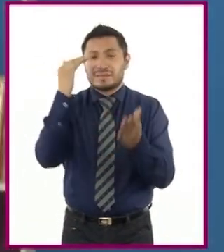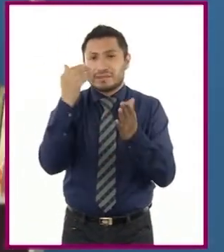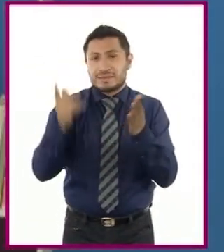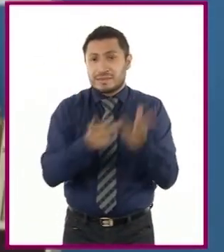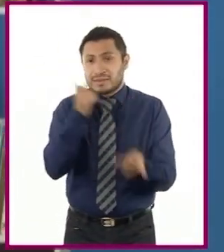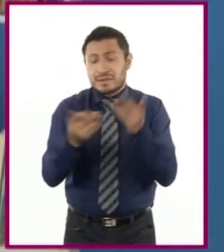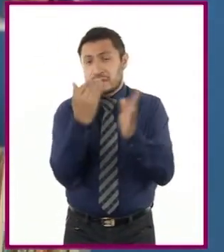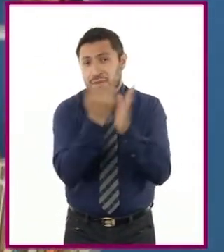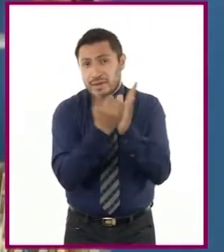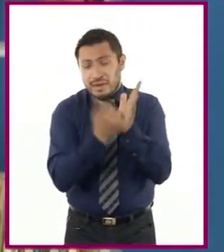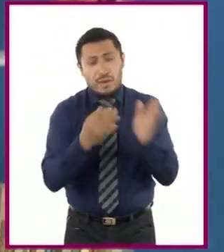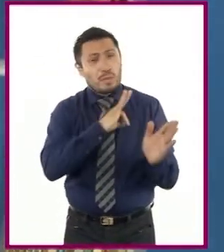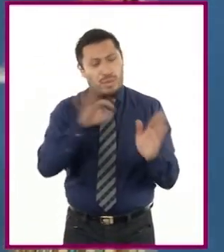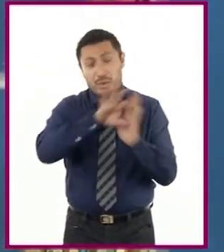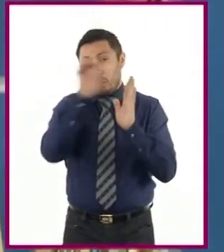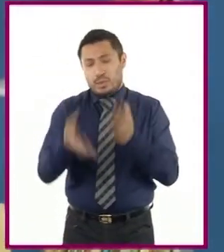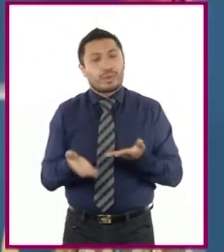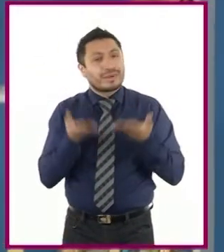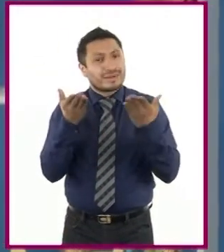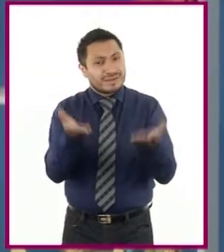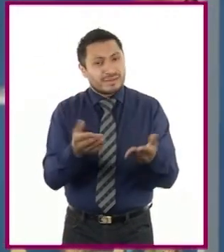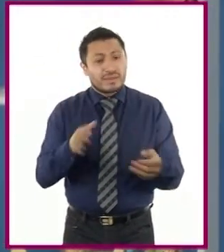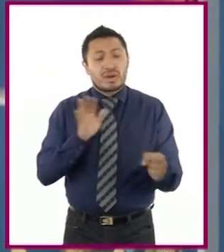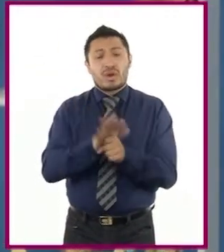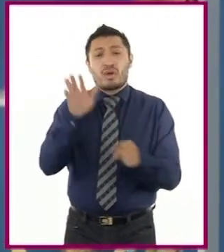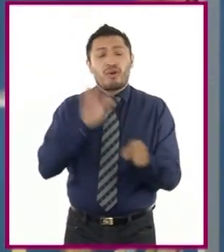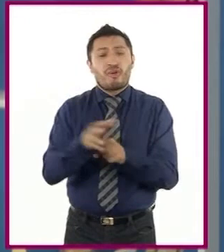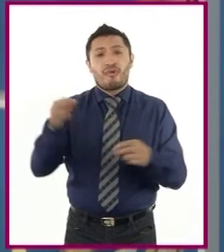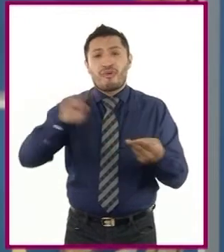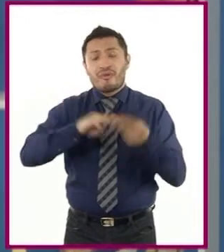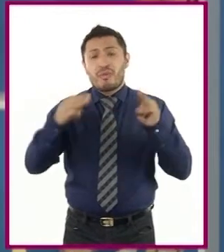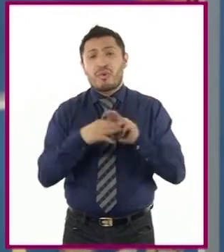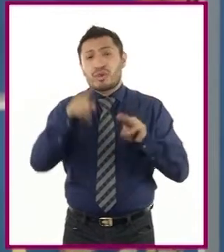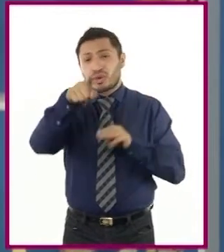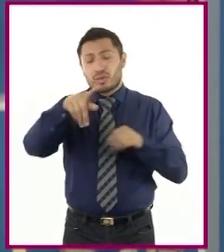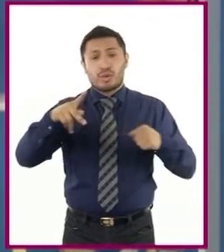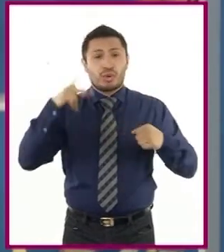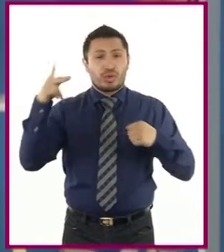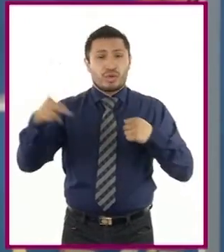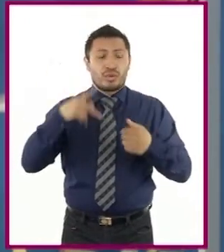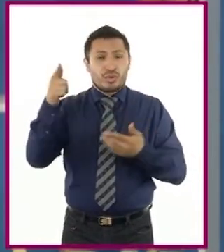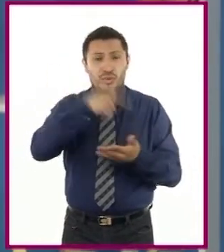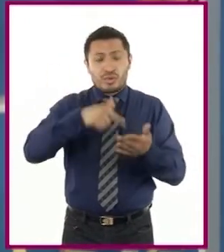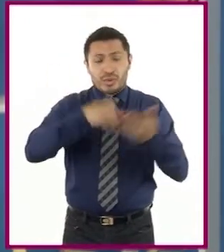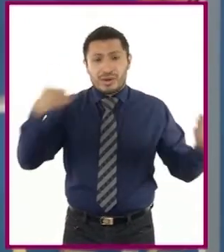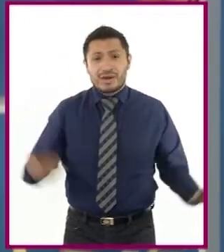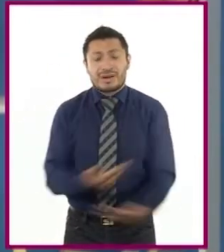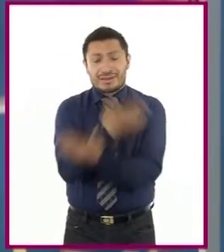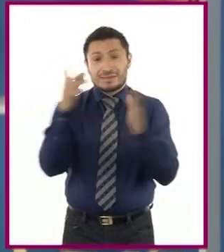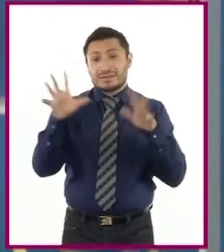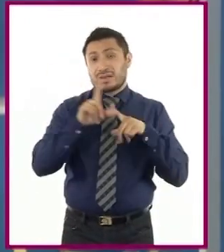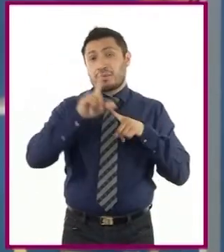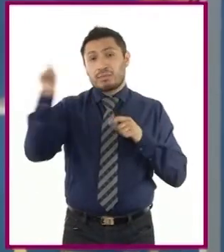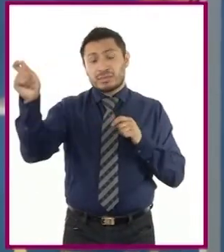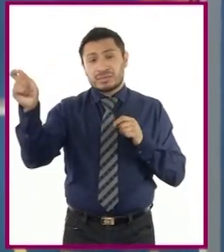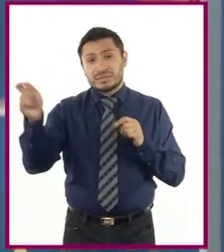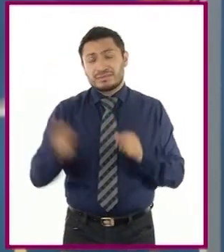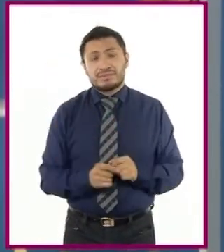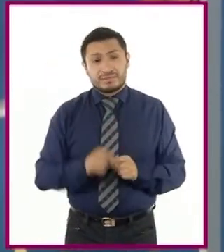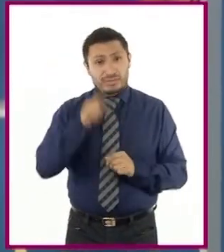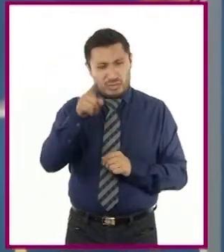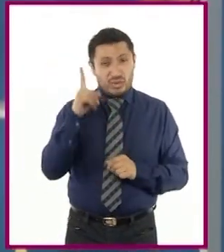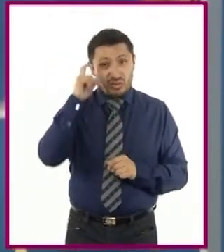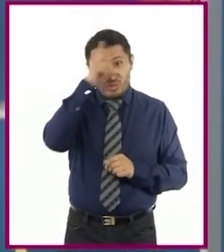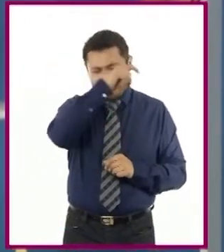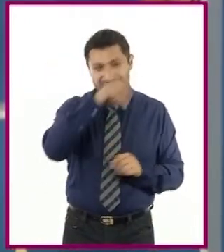plantear preguntas como estas. ¿Cuál fue el motivo por el cual abandonaste tu lugar de origen o de nacimiento? ¿Te costó